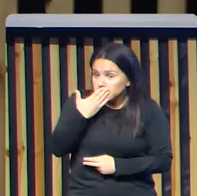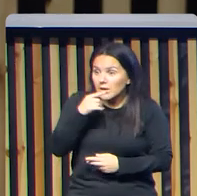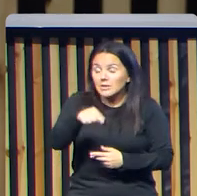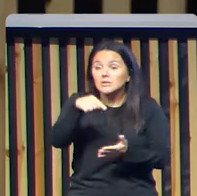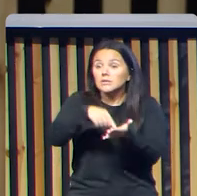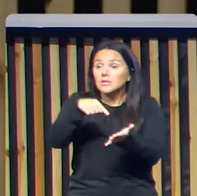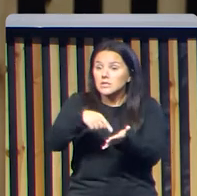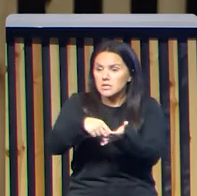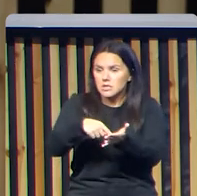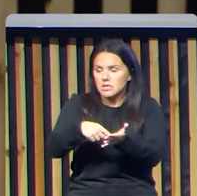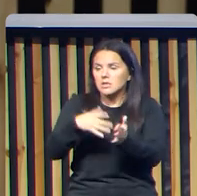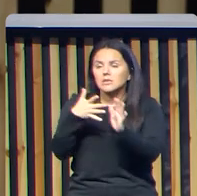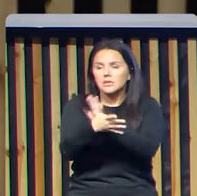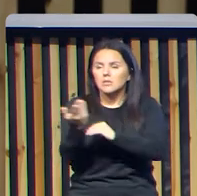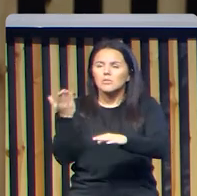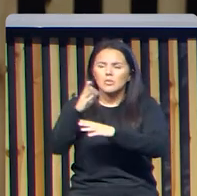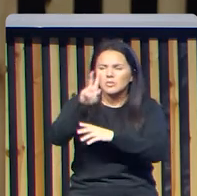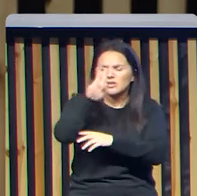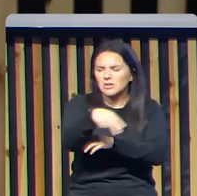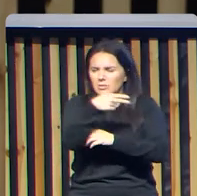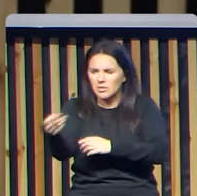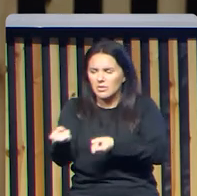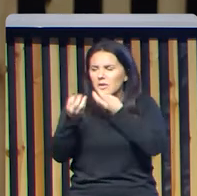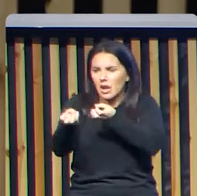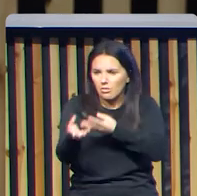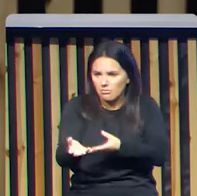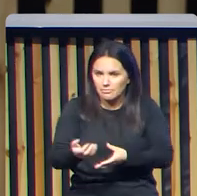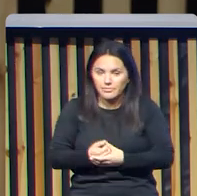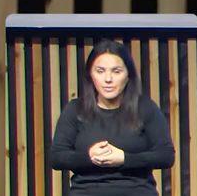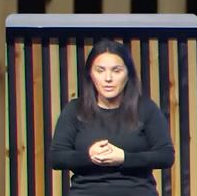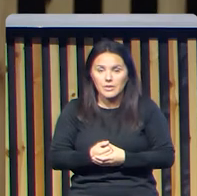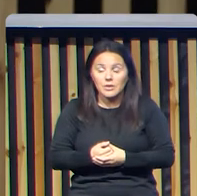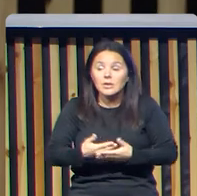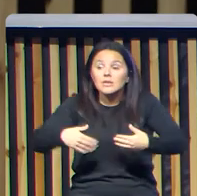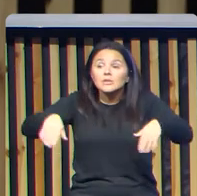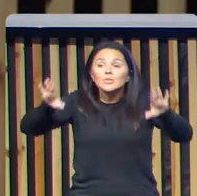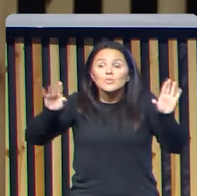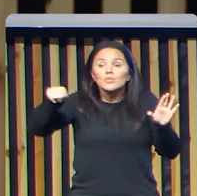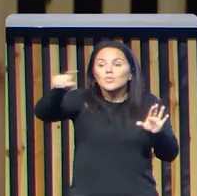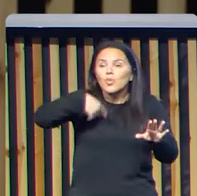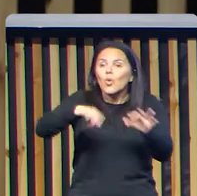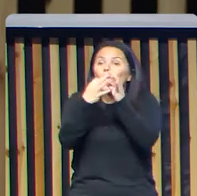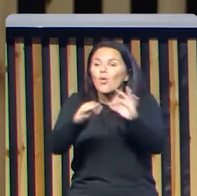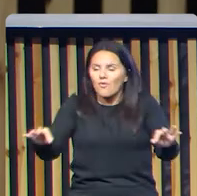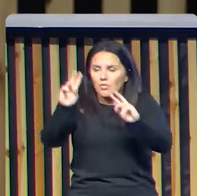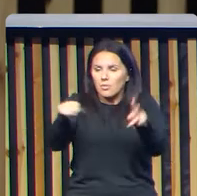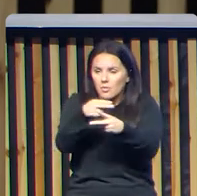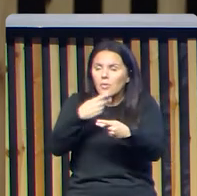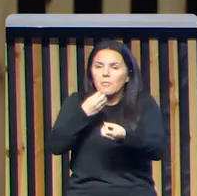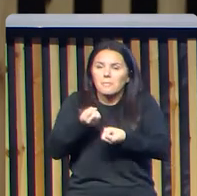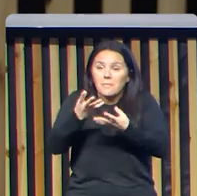requerimiento tendrá la consideración de propuesta de invalidación de la declaración y se presumirá que usted Está conforme con la invalidación